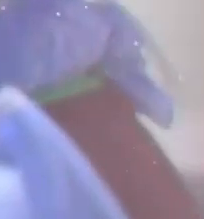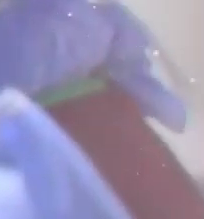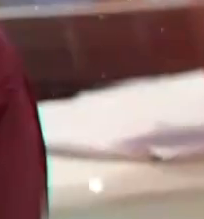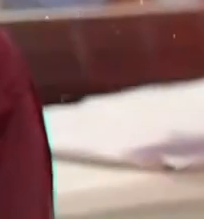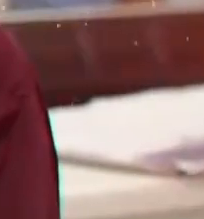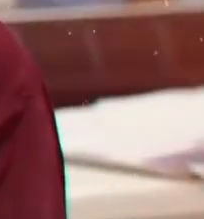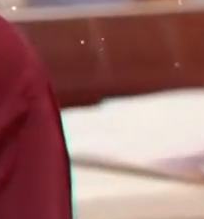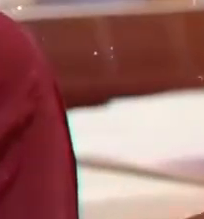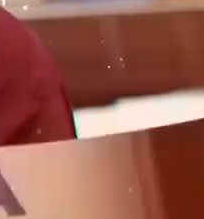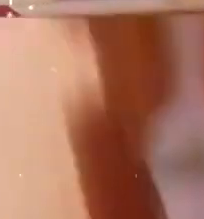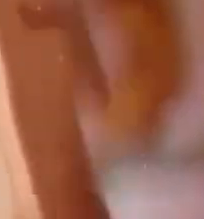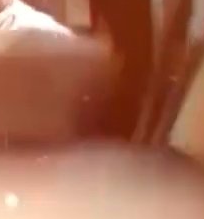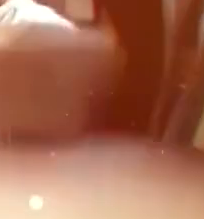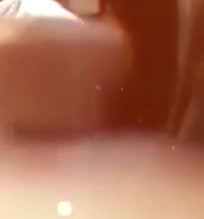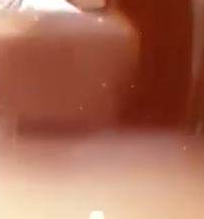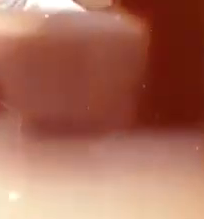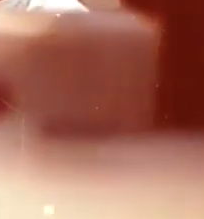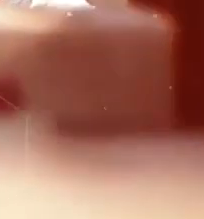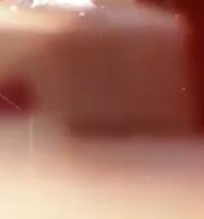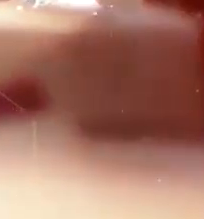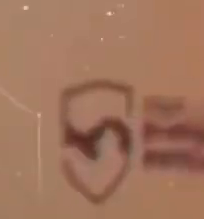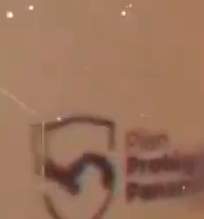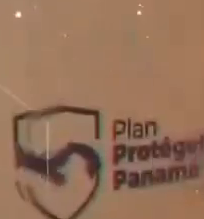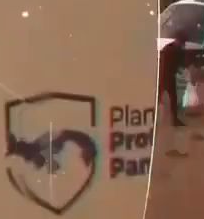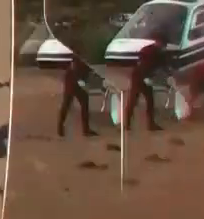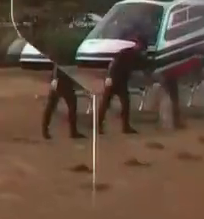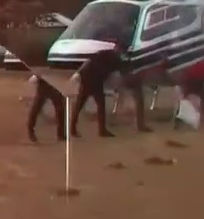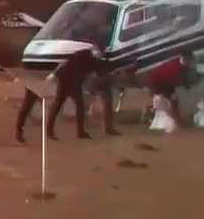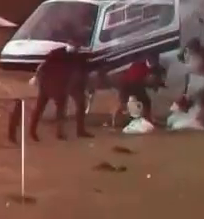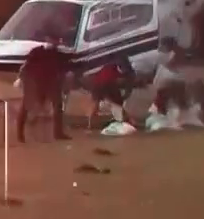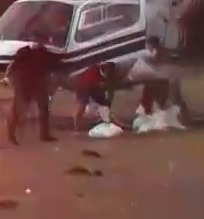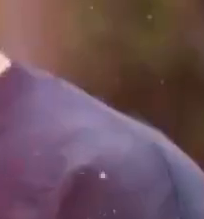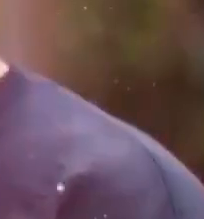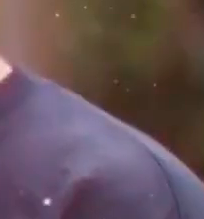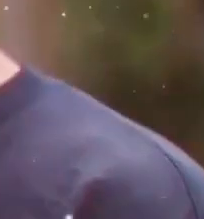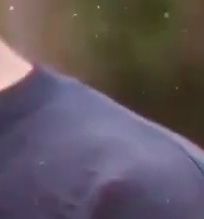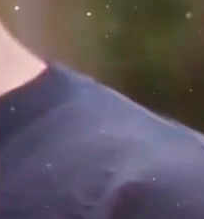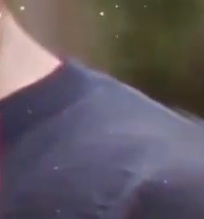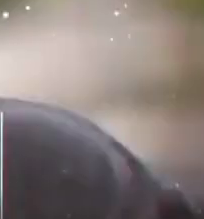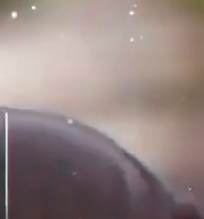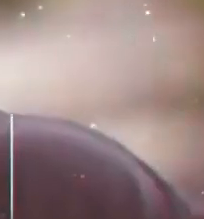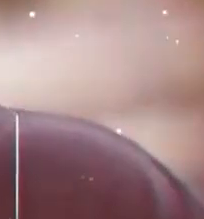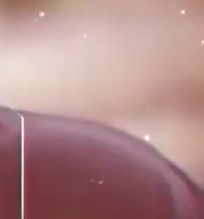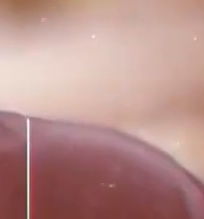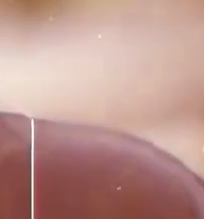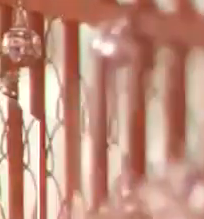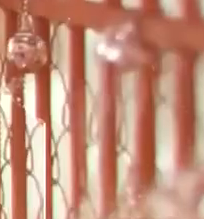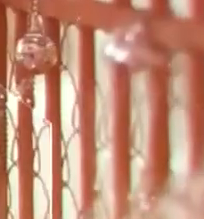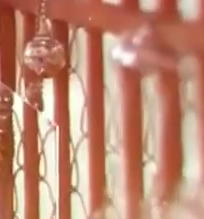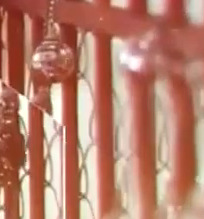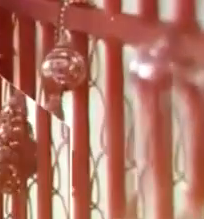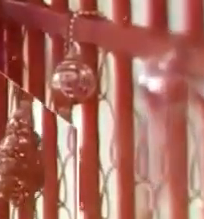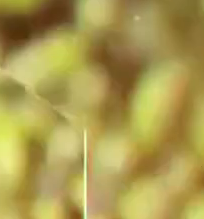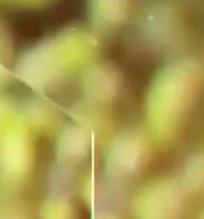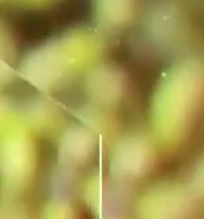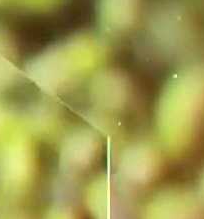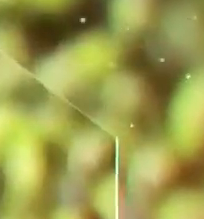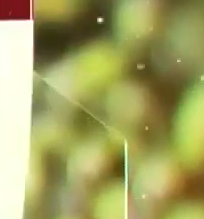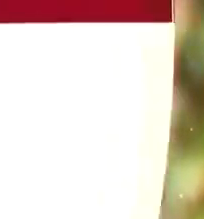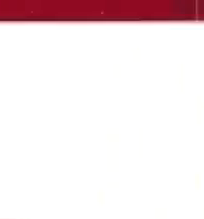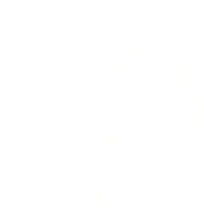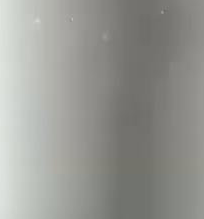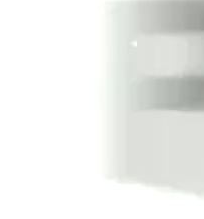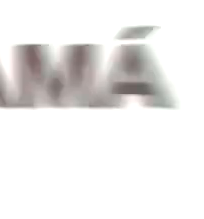El informe epidemiológico COVID-19 Panamá, cumpliendo con su deber de entregar al ciudadano la mejor información